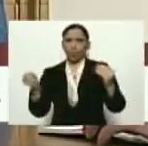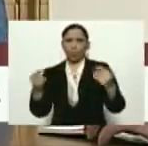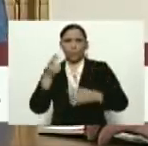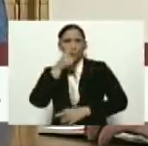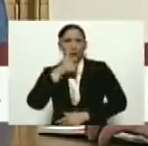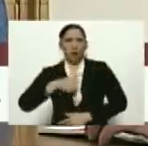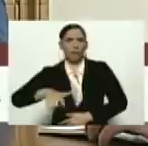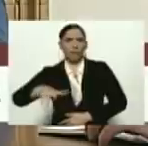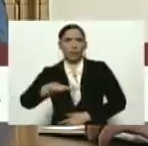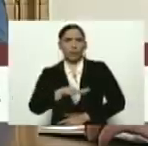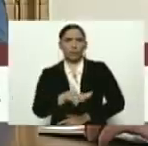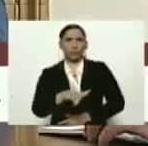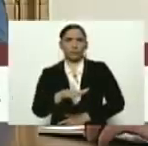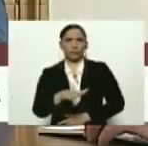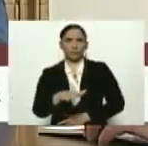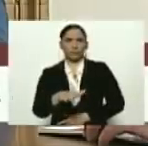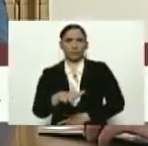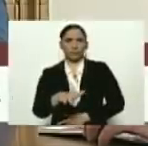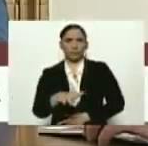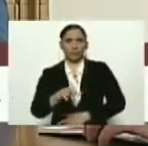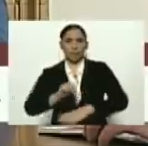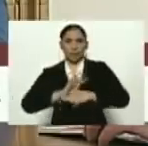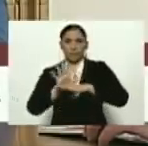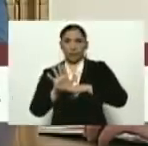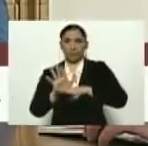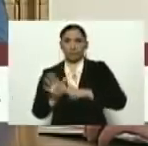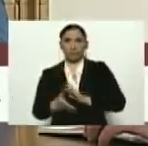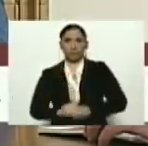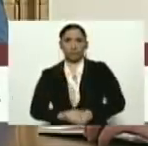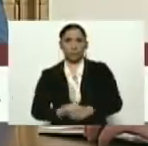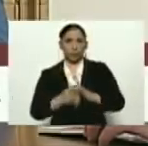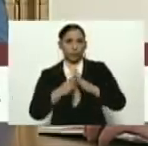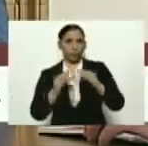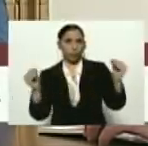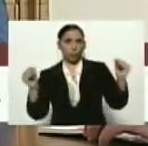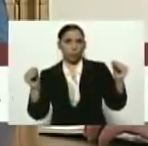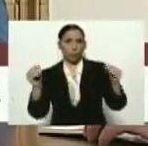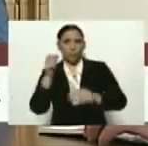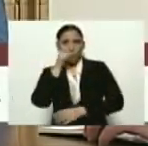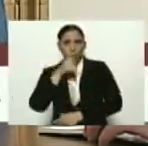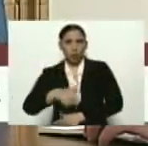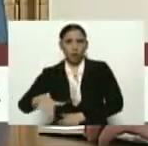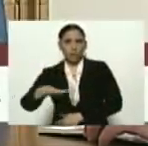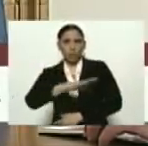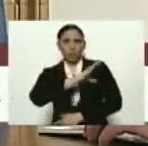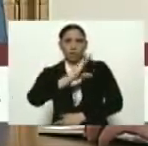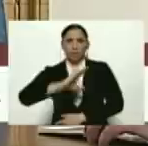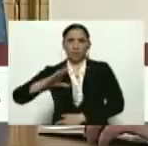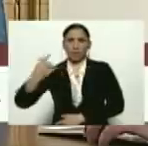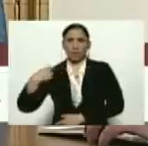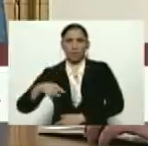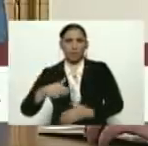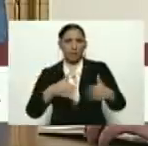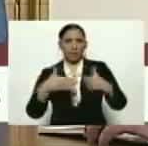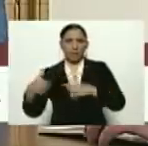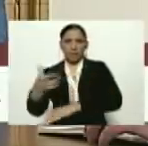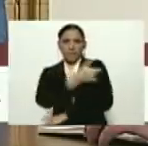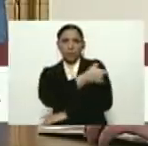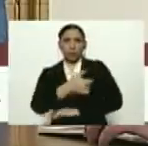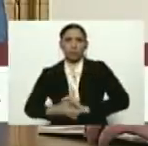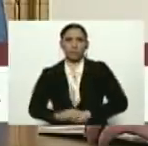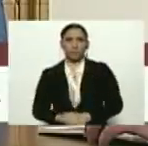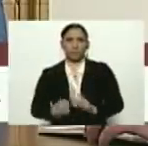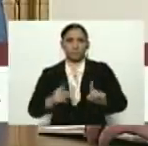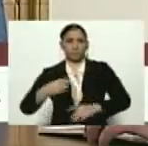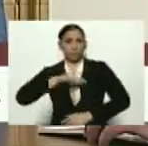pueblos del ALBA, a todos los pueblos del Caribe. Tener garantía de las vacunas